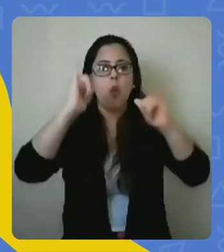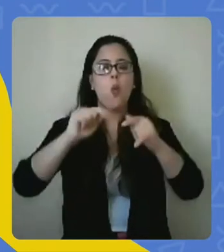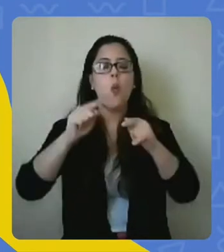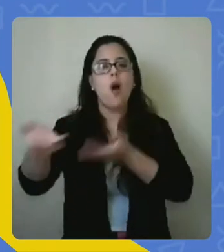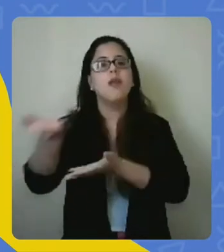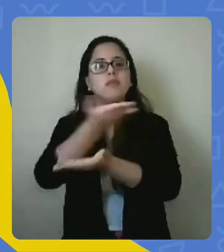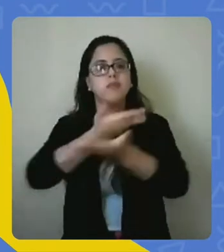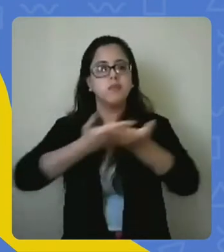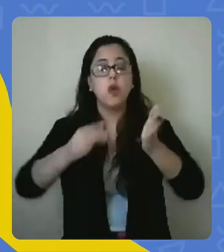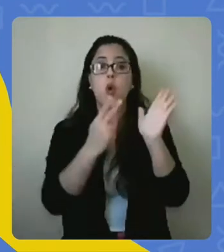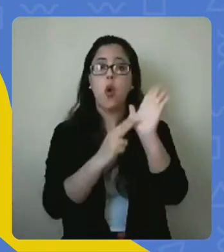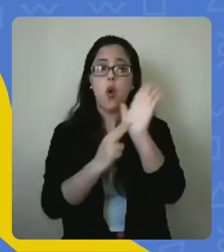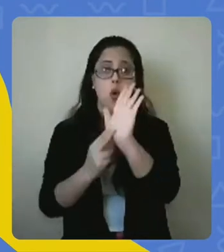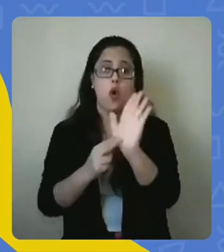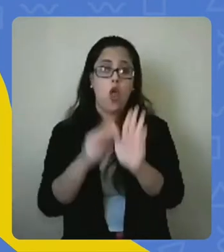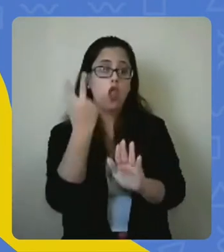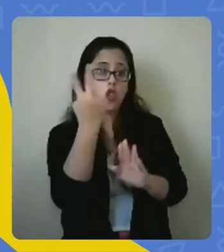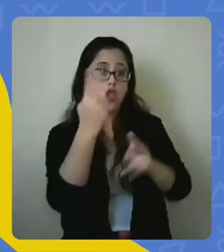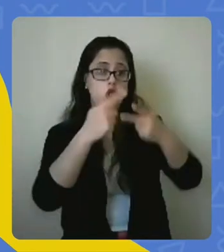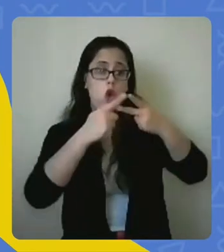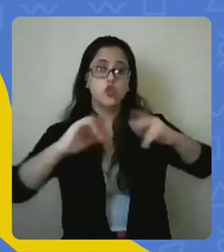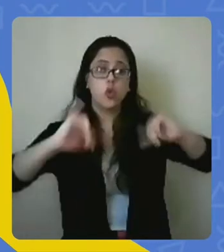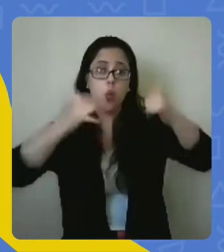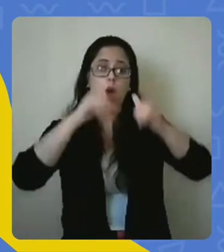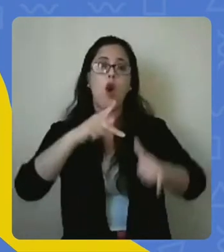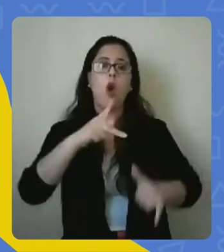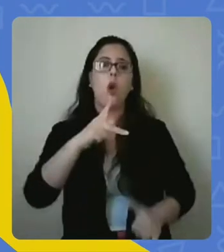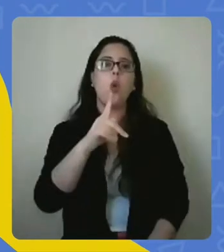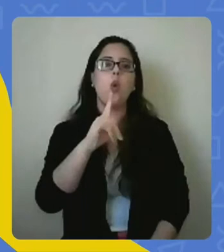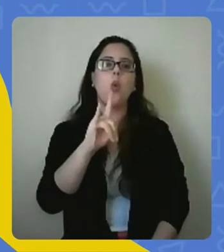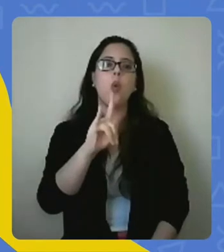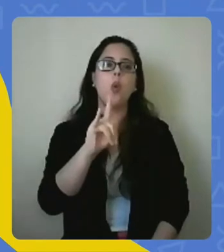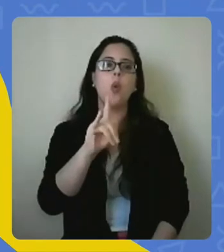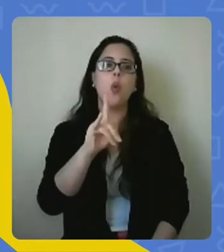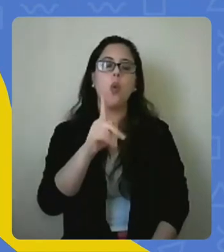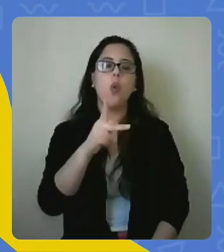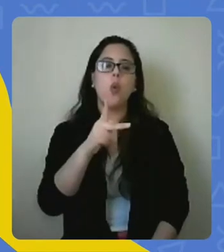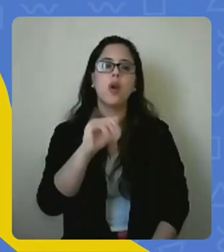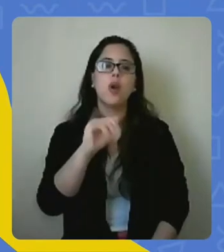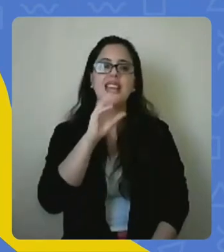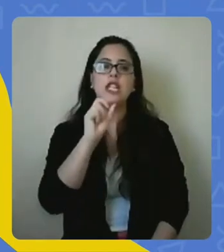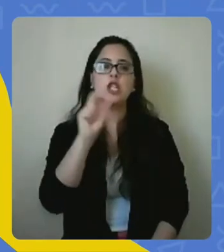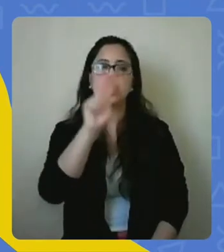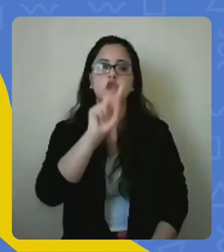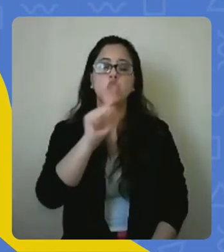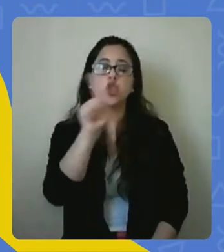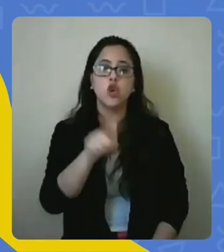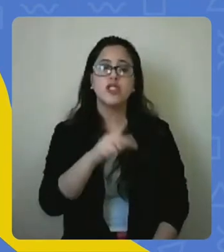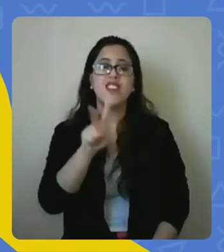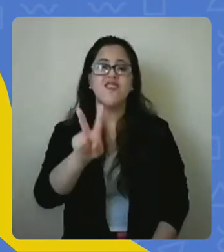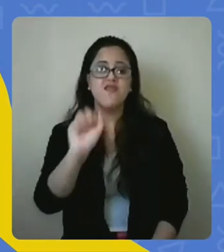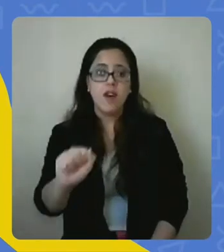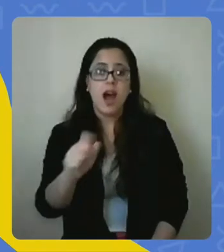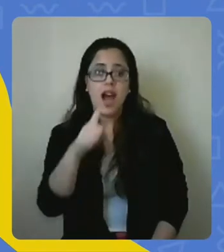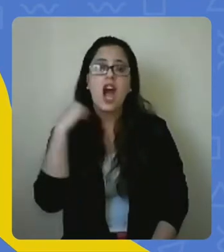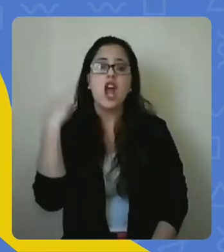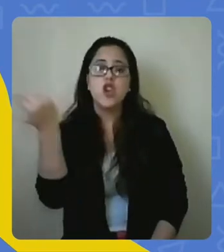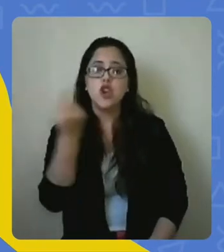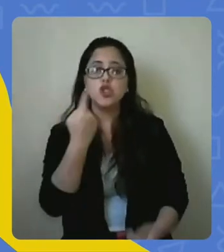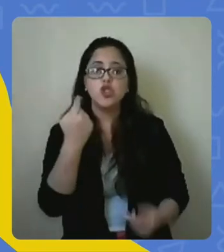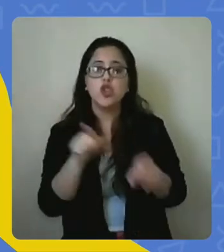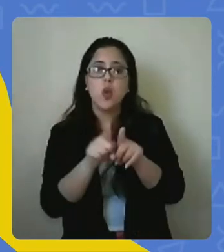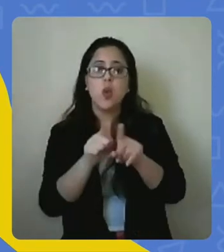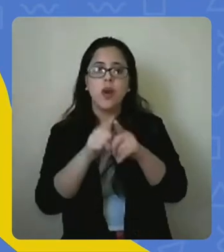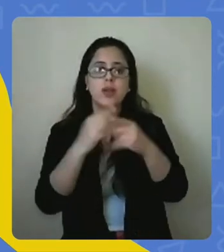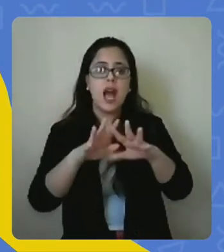dos juegos. Uno se llama Cuquitos Va, que lo maravilloso fue que nosotras pusimos la cabeza y toda